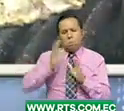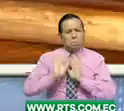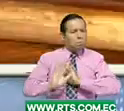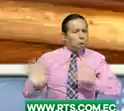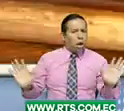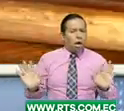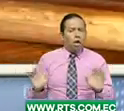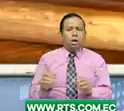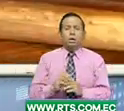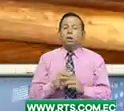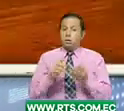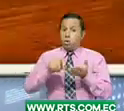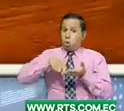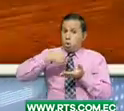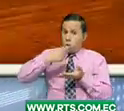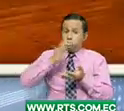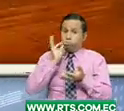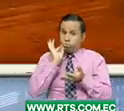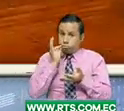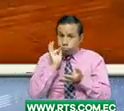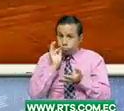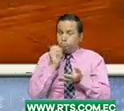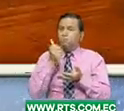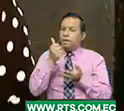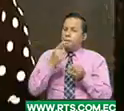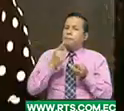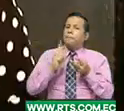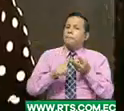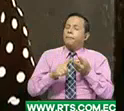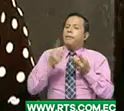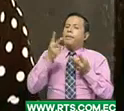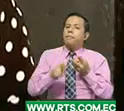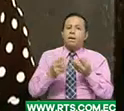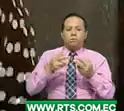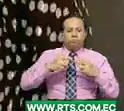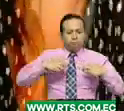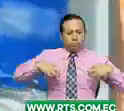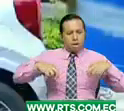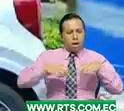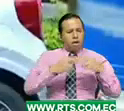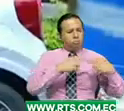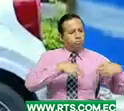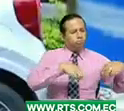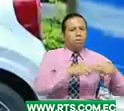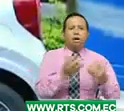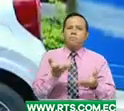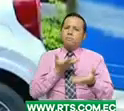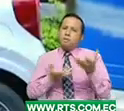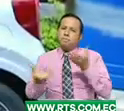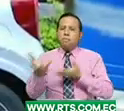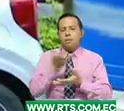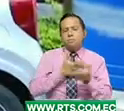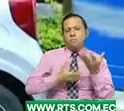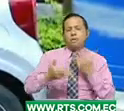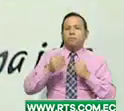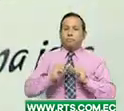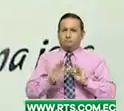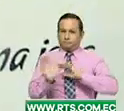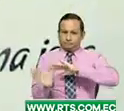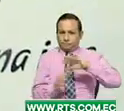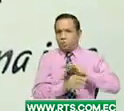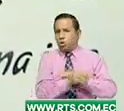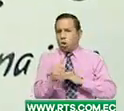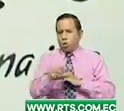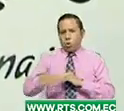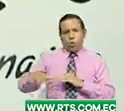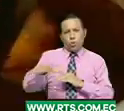delicioso platillo, sino que además pueda pasar momentos agradables. En el sector de la Primavera 1 encontramos un sitio donde